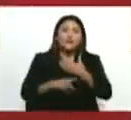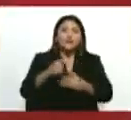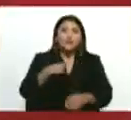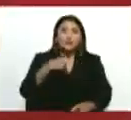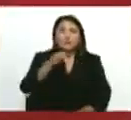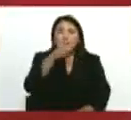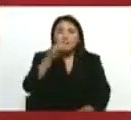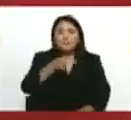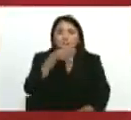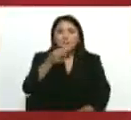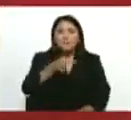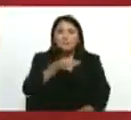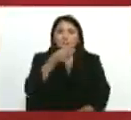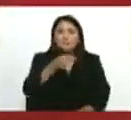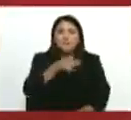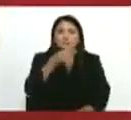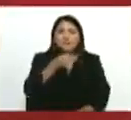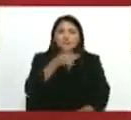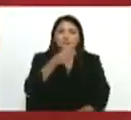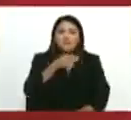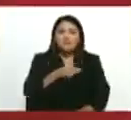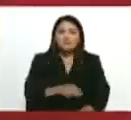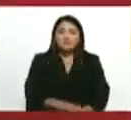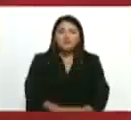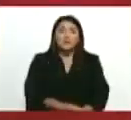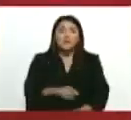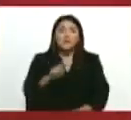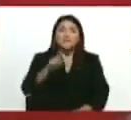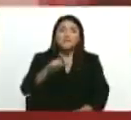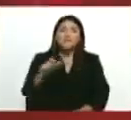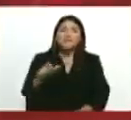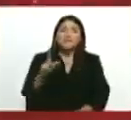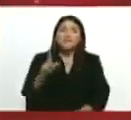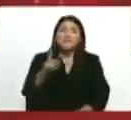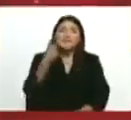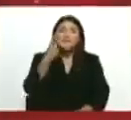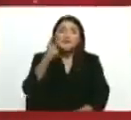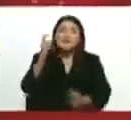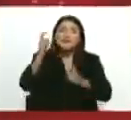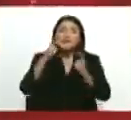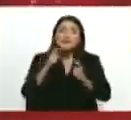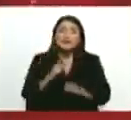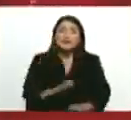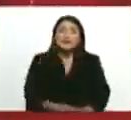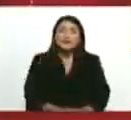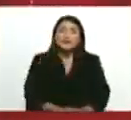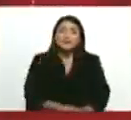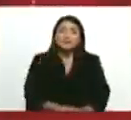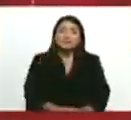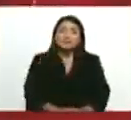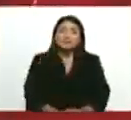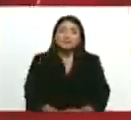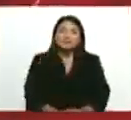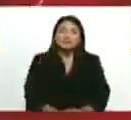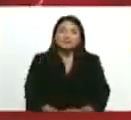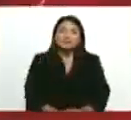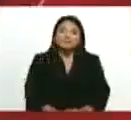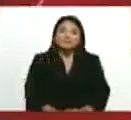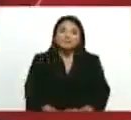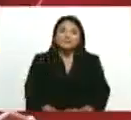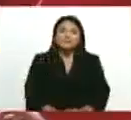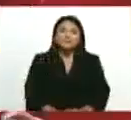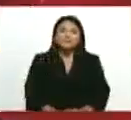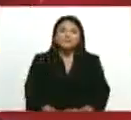a ponerlos a ellos. La gente ve el mazo por Hugo Chávez, por el comandante Chávez, por el mensaje del comandante Chávez.